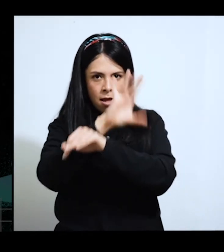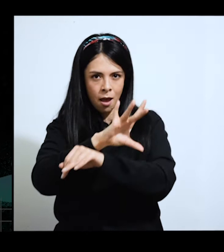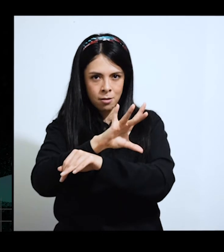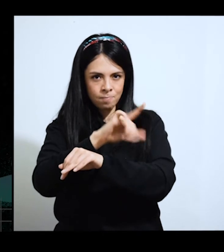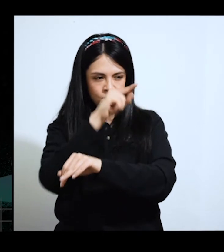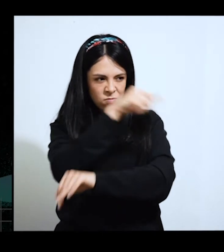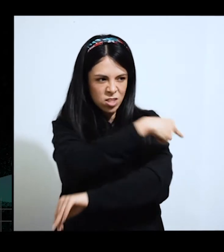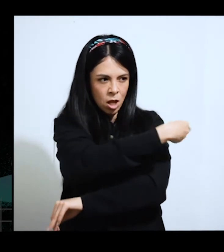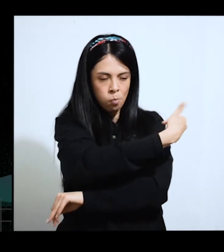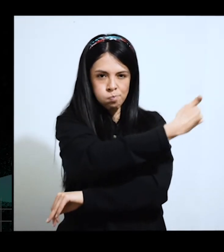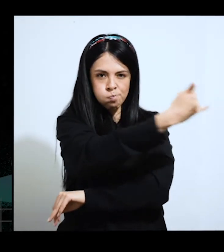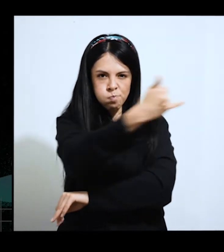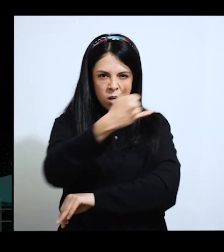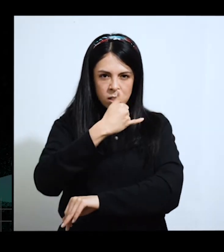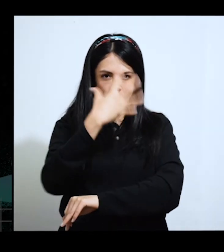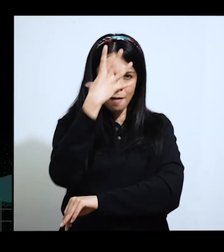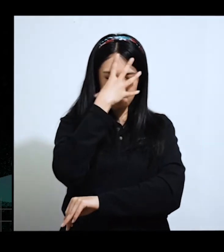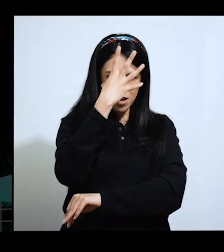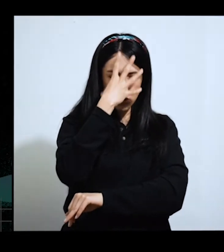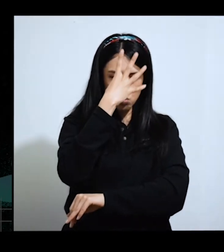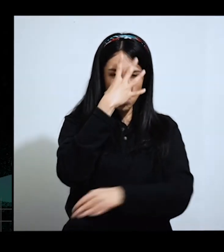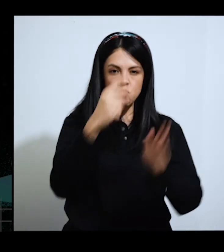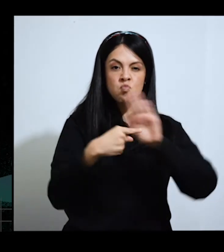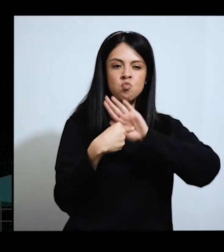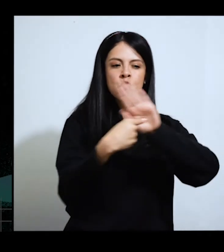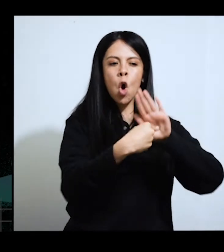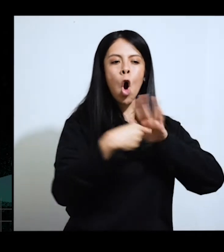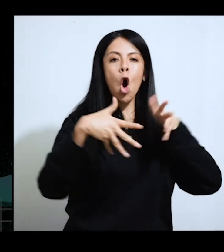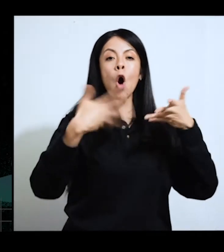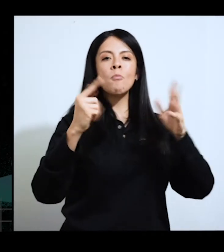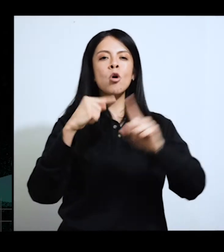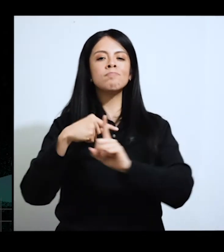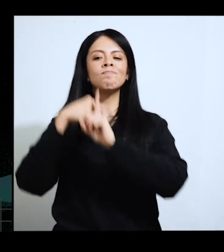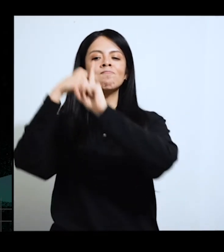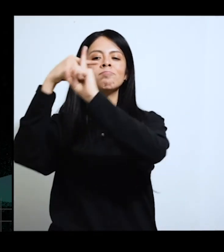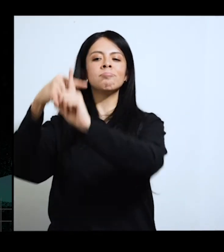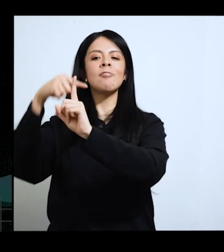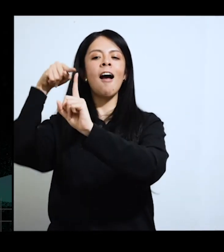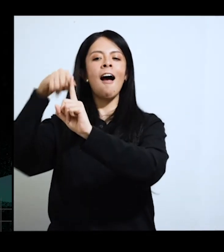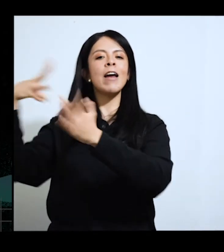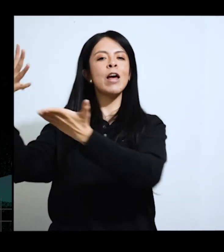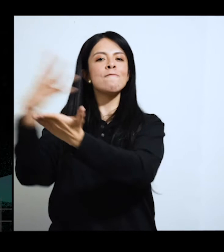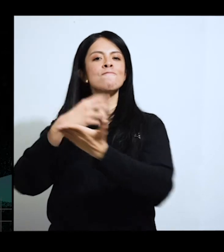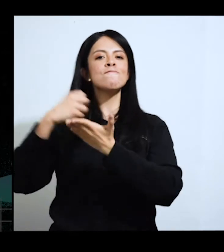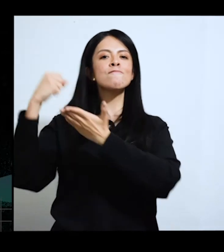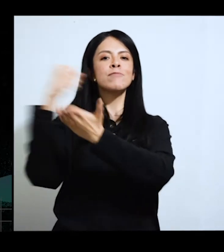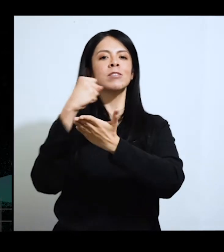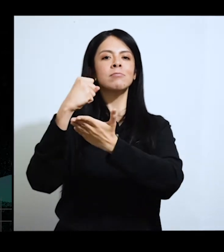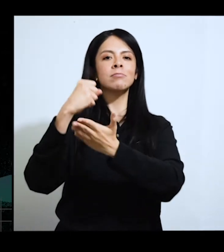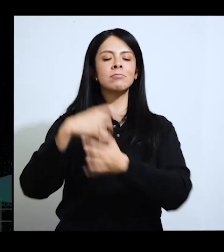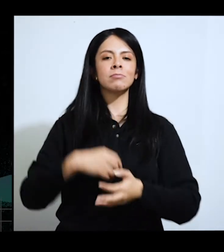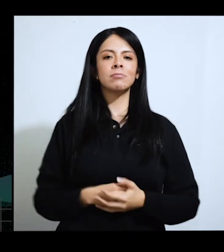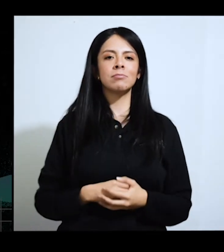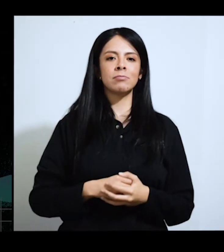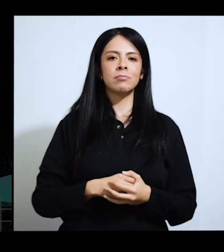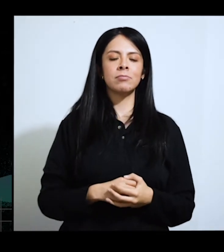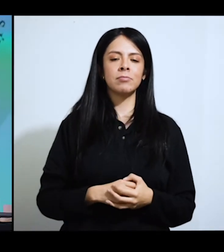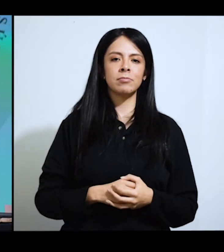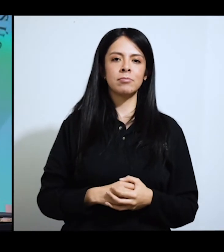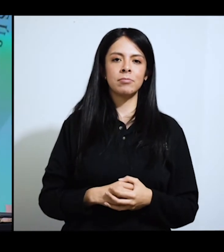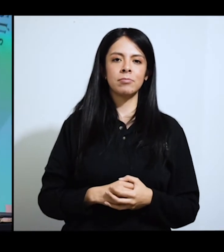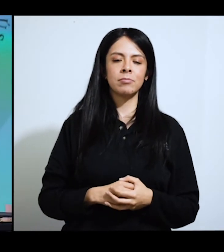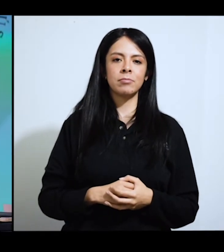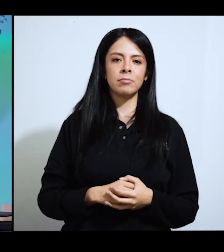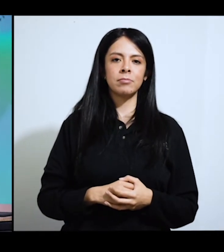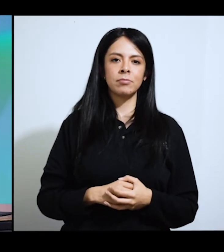públicamente con su triunfo, con su victoria sobre ellos en la cruz. Pero no solo